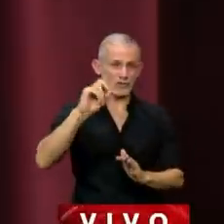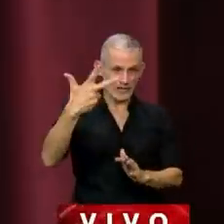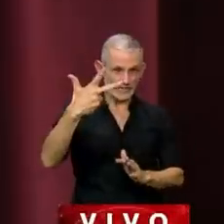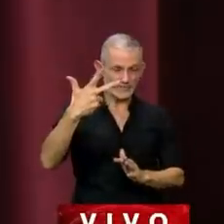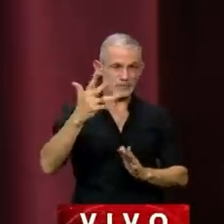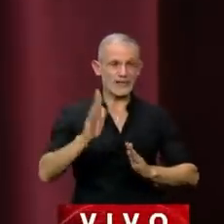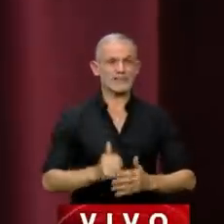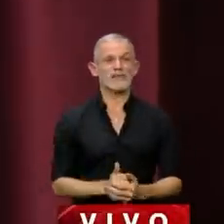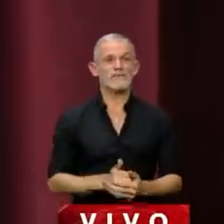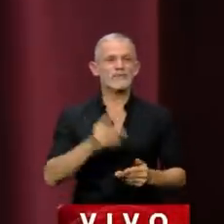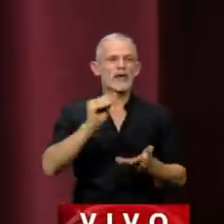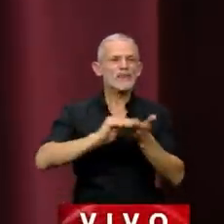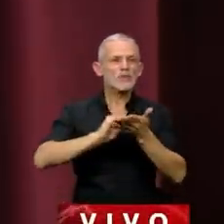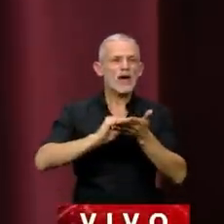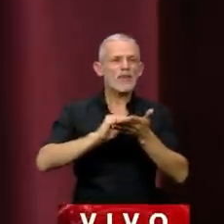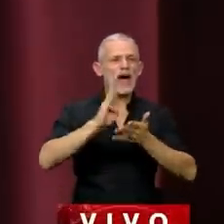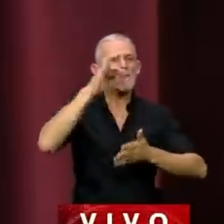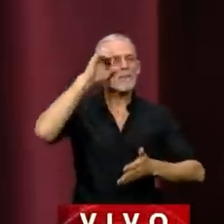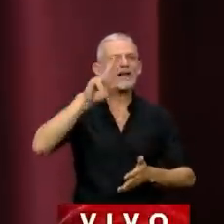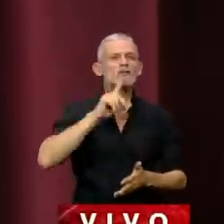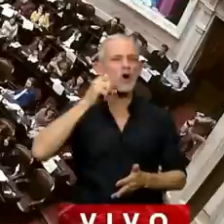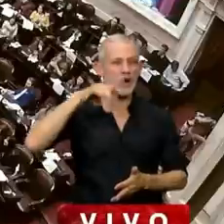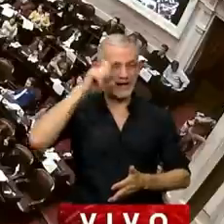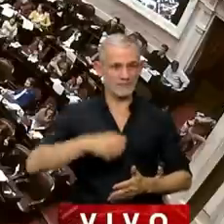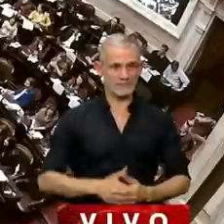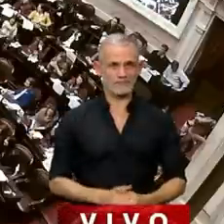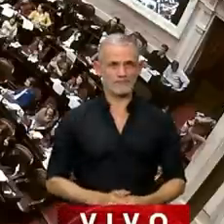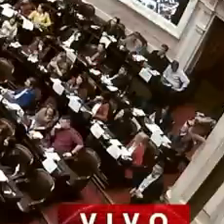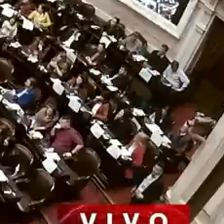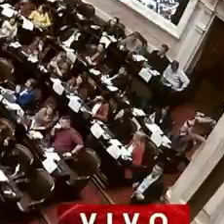la señora diputada Roxana Andrea Bertone.